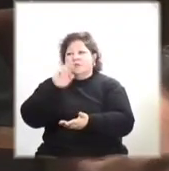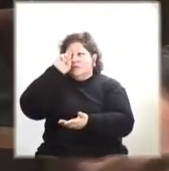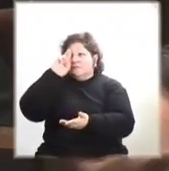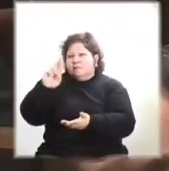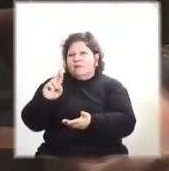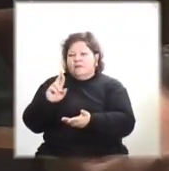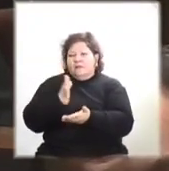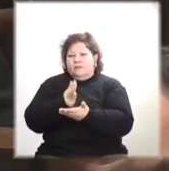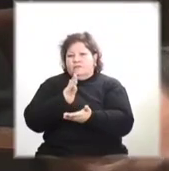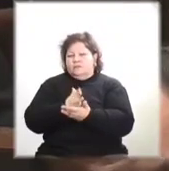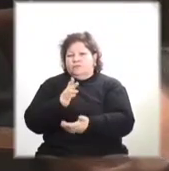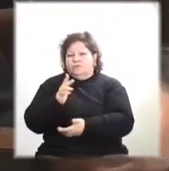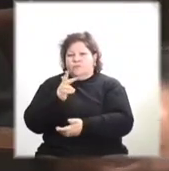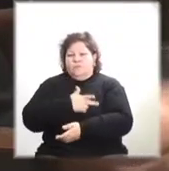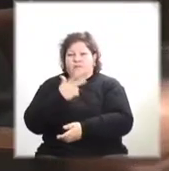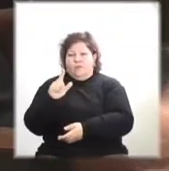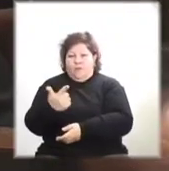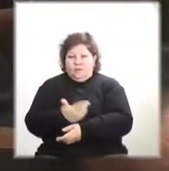derechos humanos y si tenían